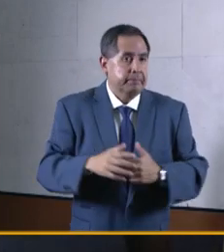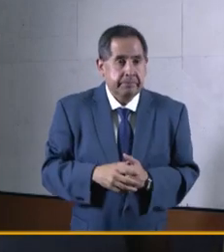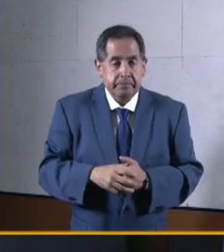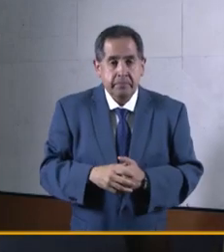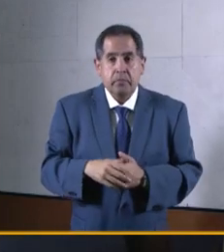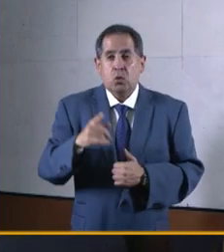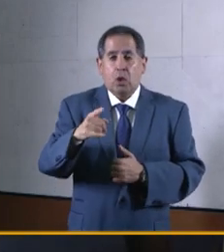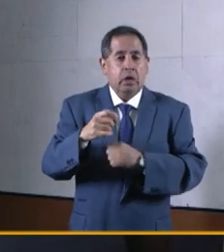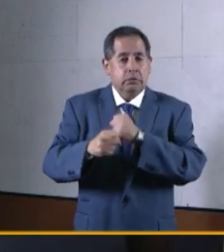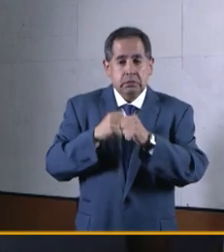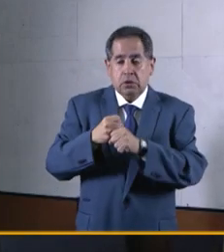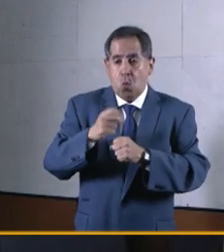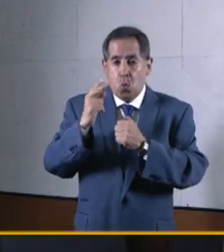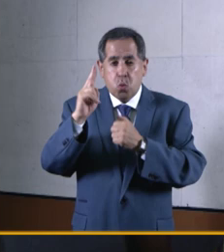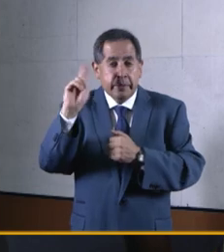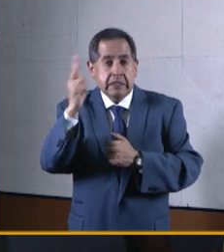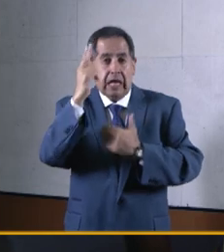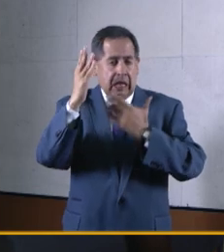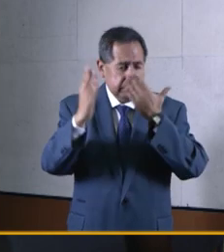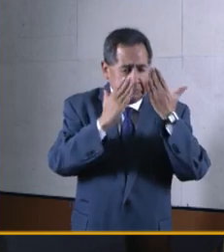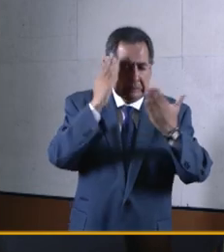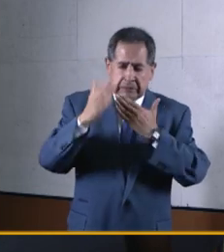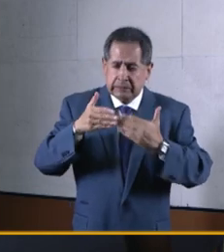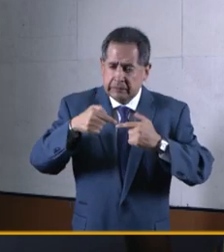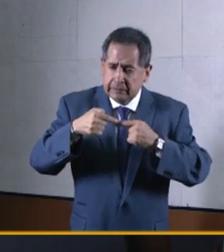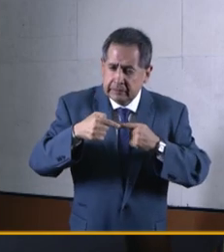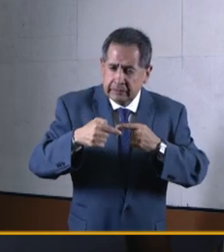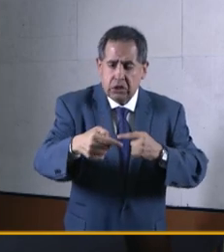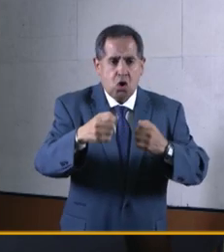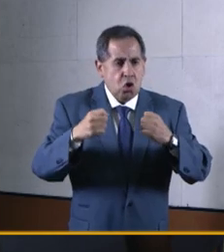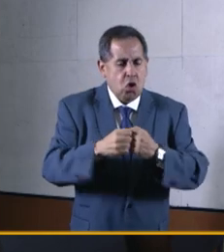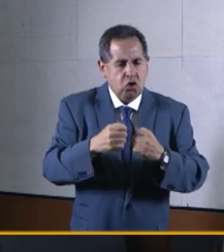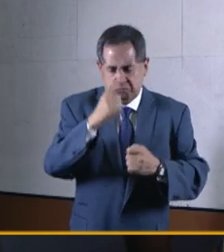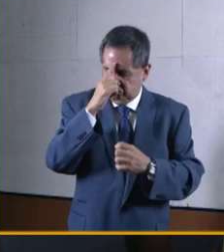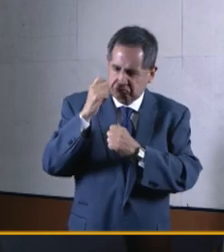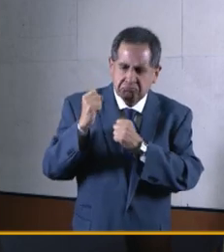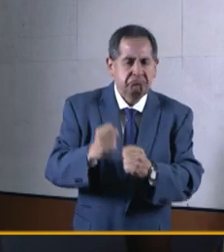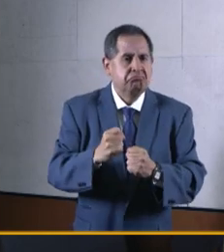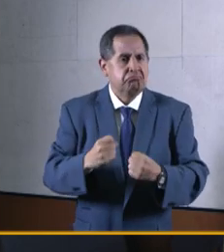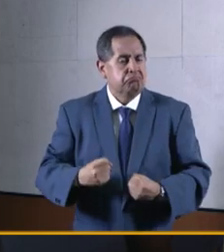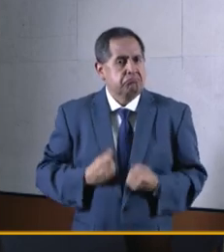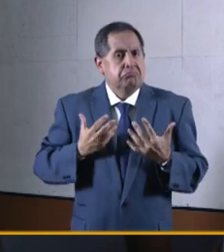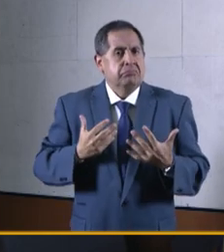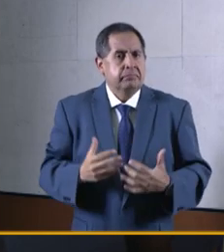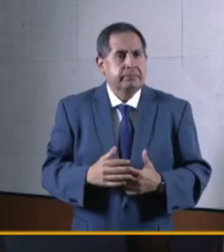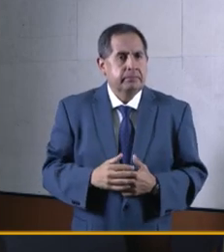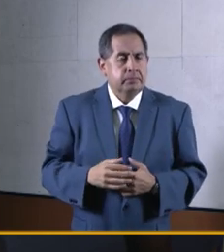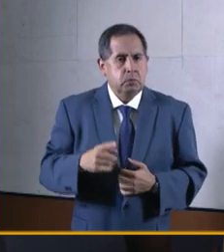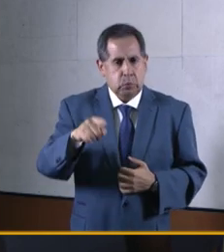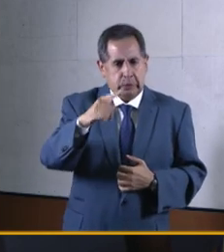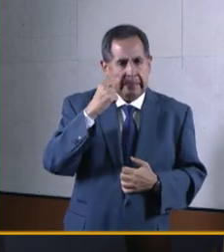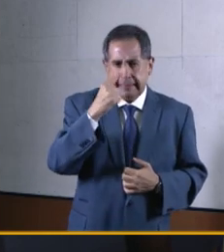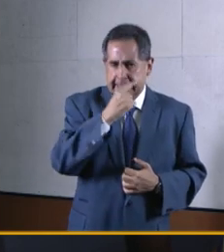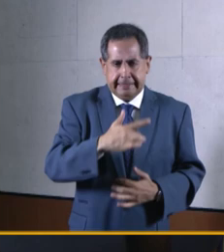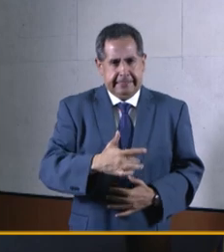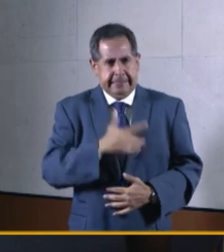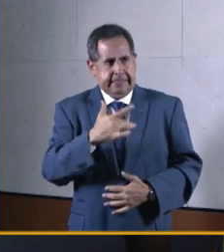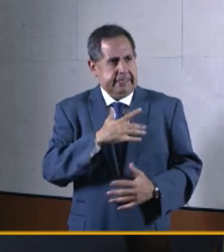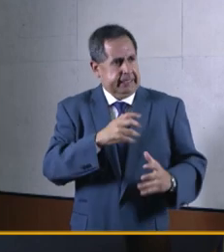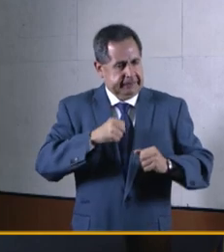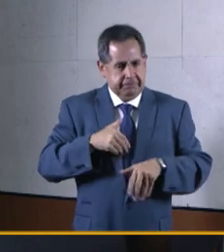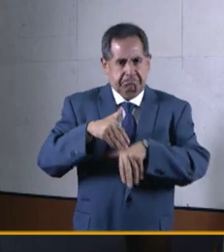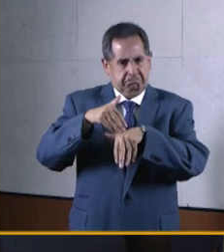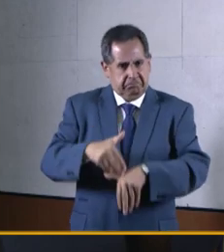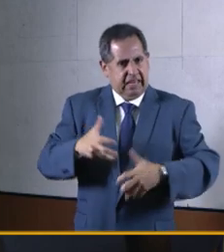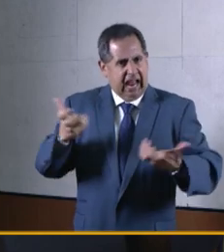transporten el umbral de la universidad como lo hacen hoy con vigorosa juventud perciban y ejerzan